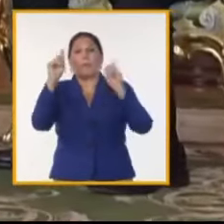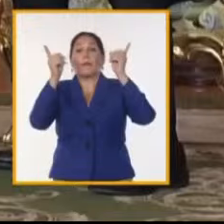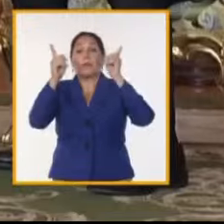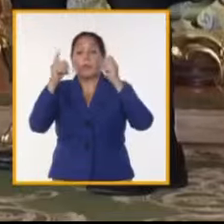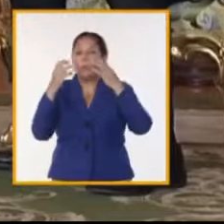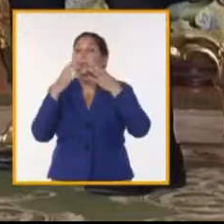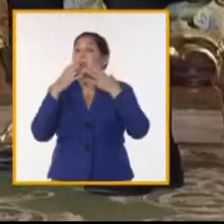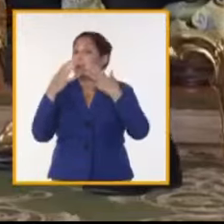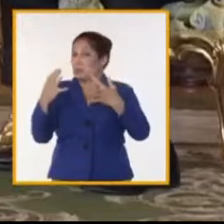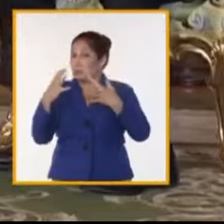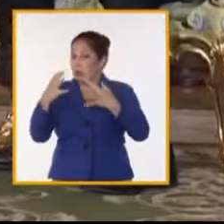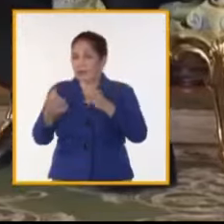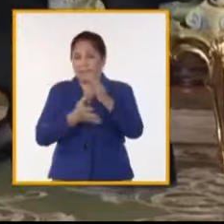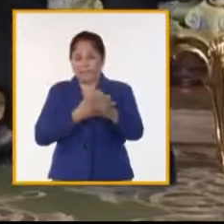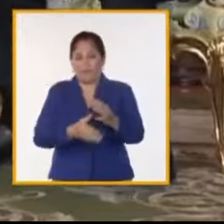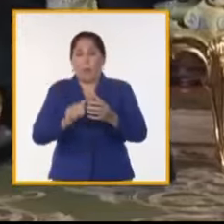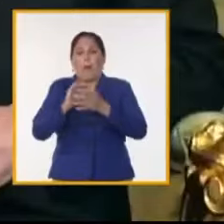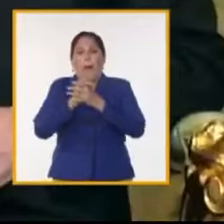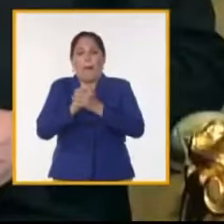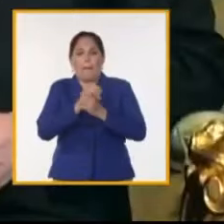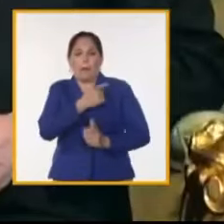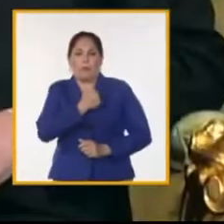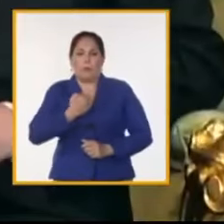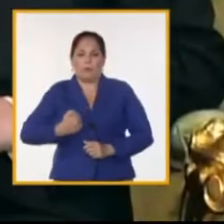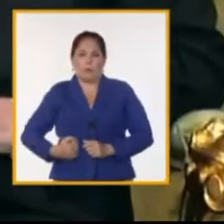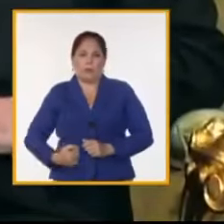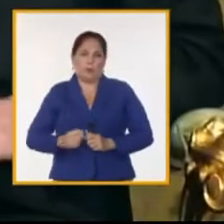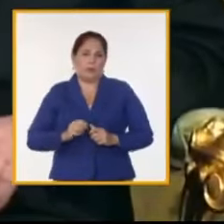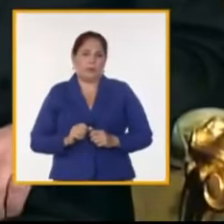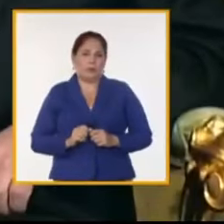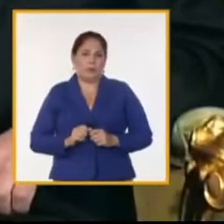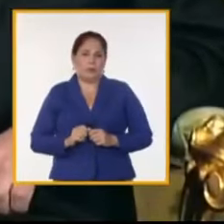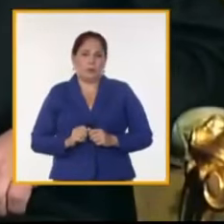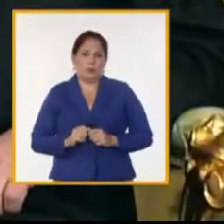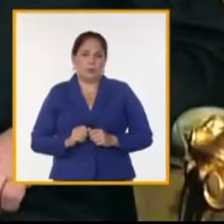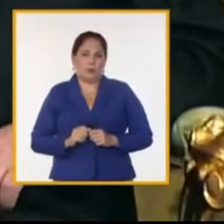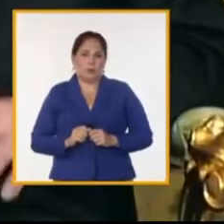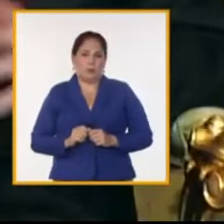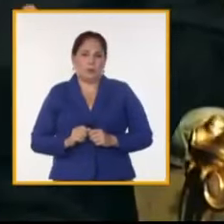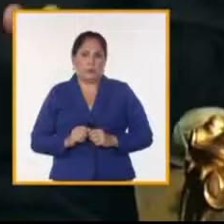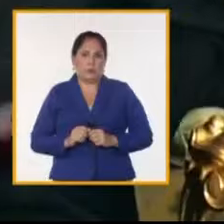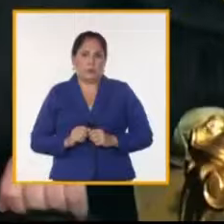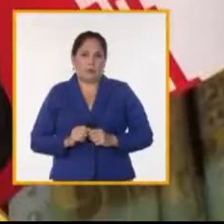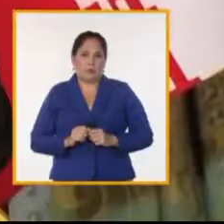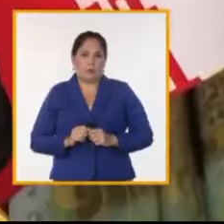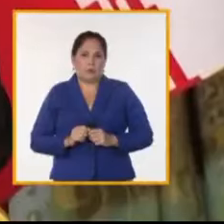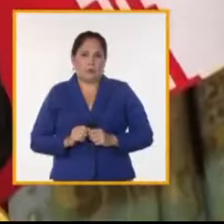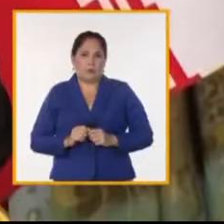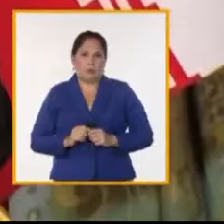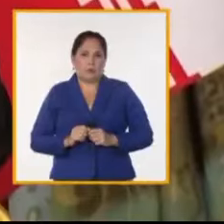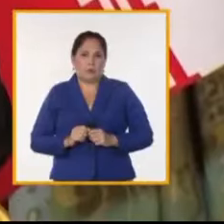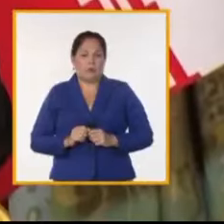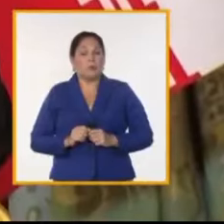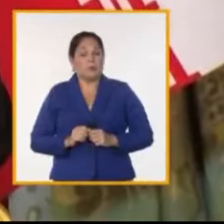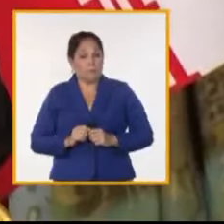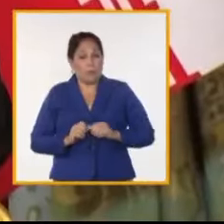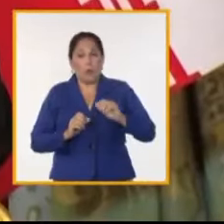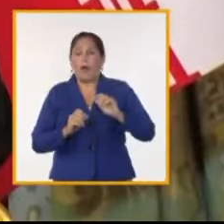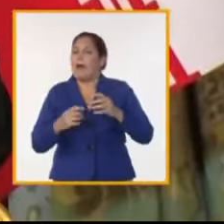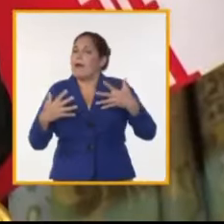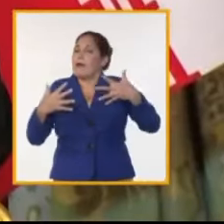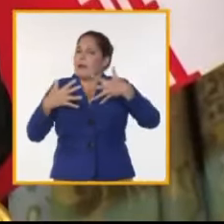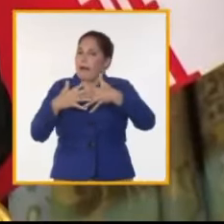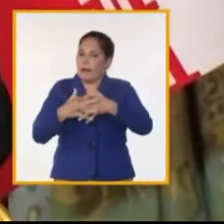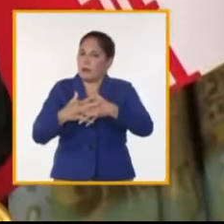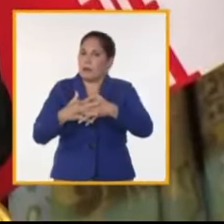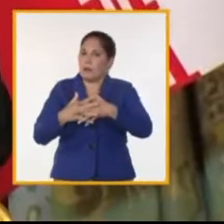notable y un verdadero amigo de su país y añadió que hizo es una contribución personal inestimable al desarrollo de las relaciones de